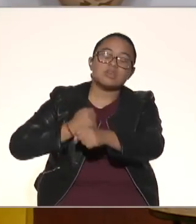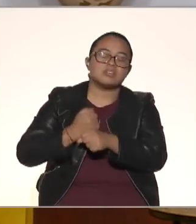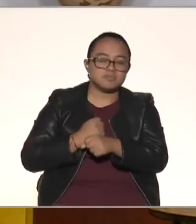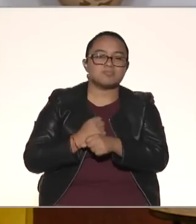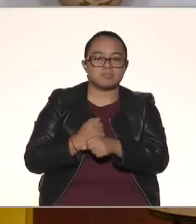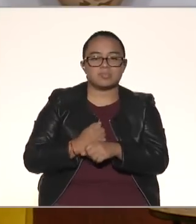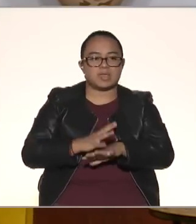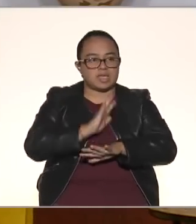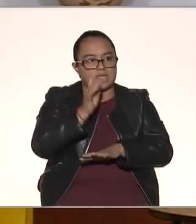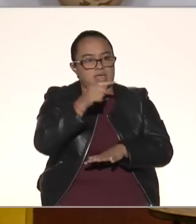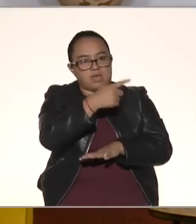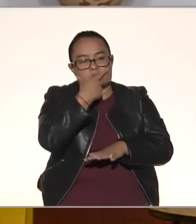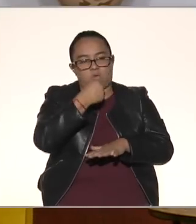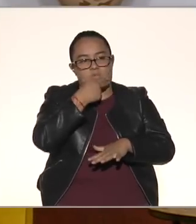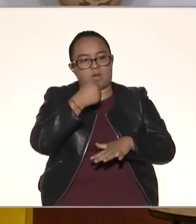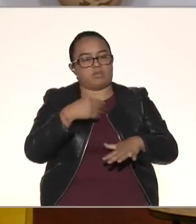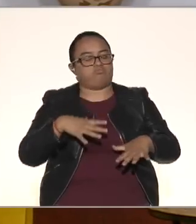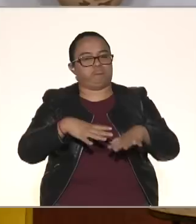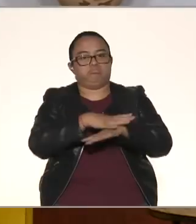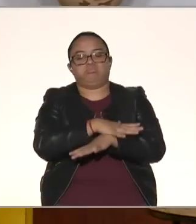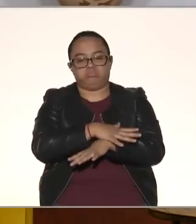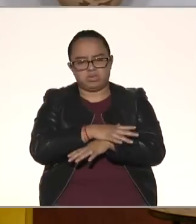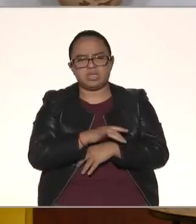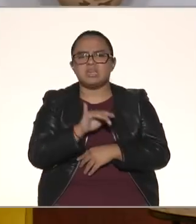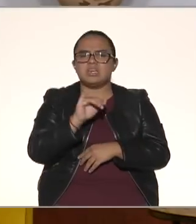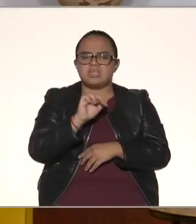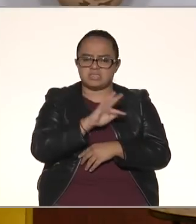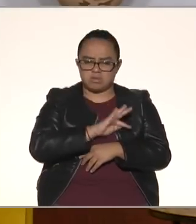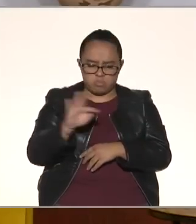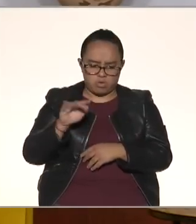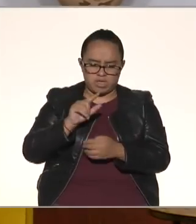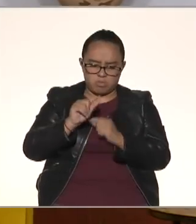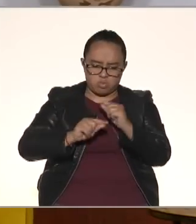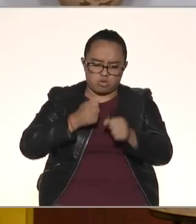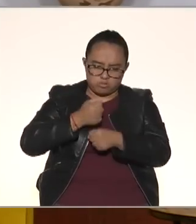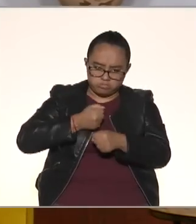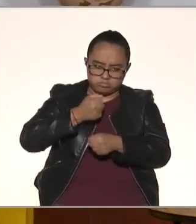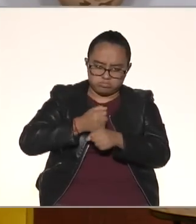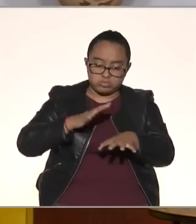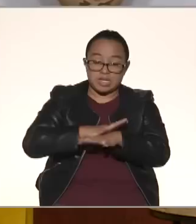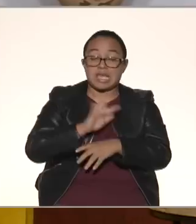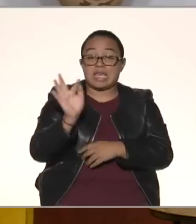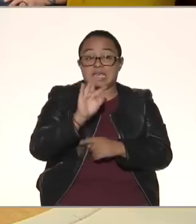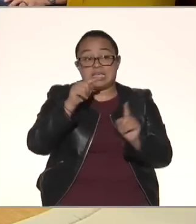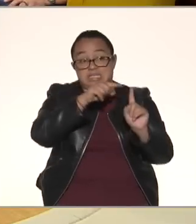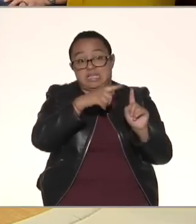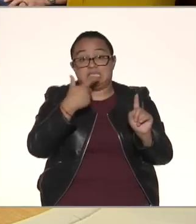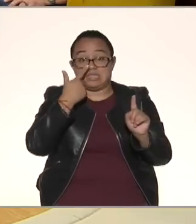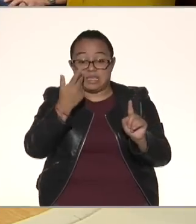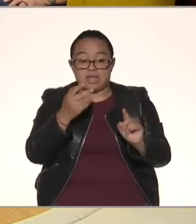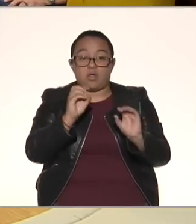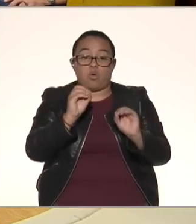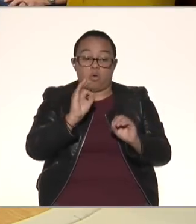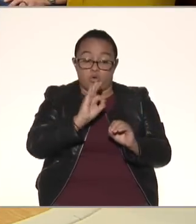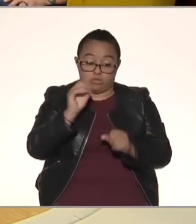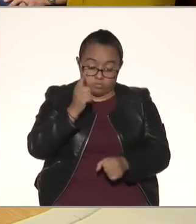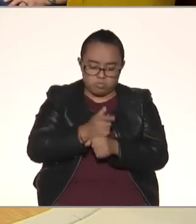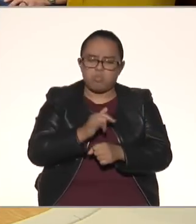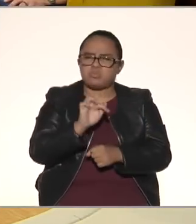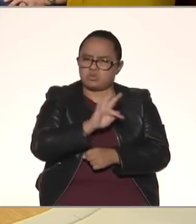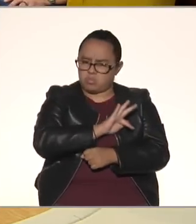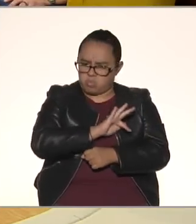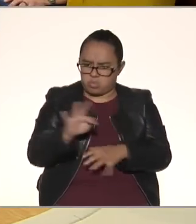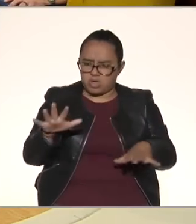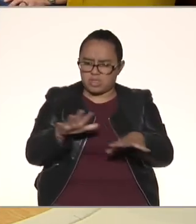que hubo ese cambio, o sea, si se puede trabajar, claro que se puede, si se quiere y si se identifica, por supuesto, y